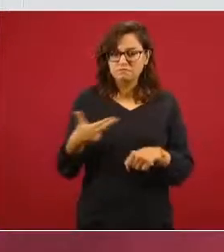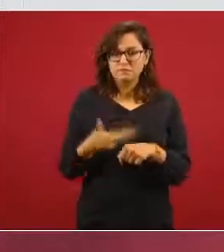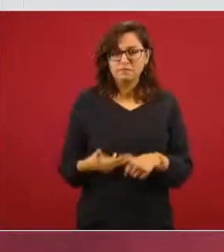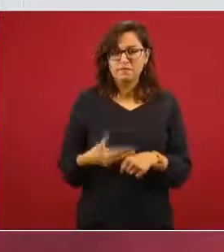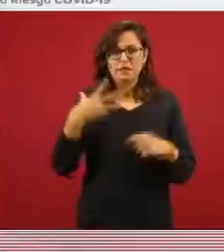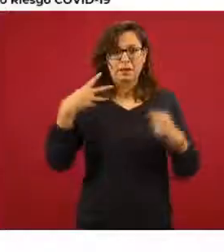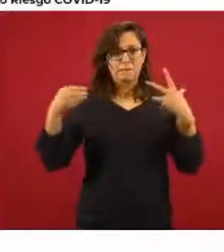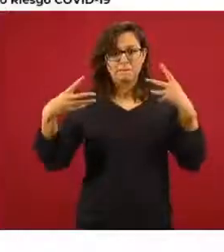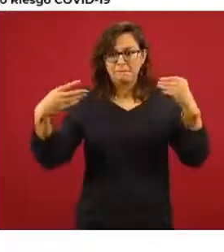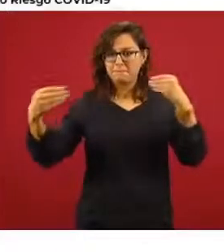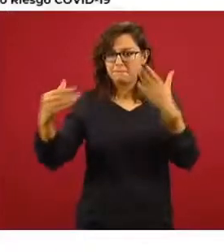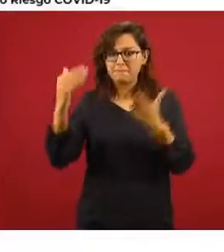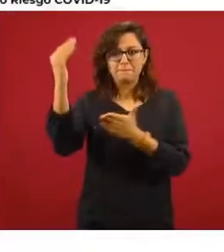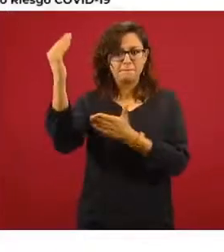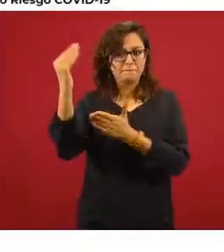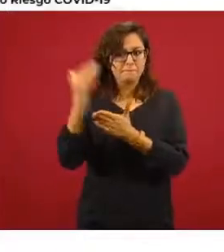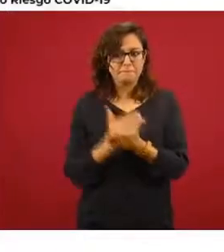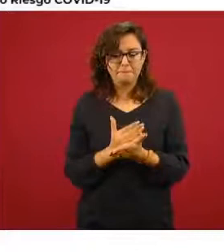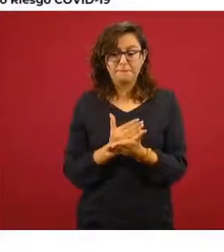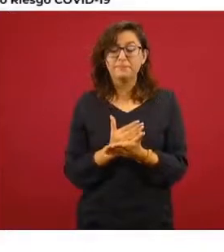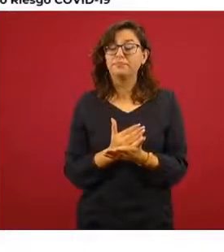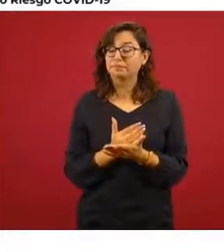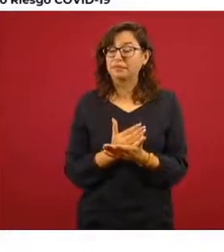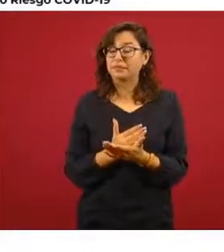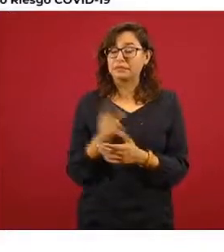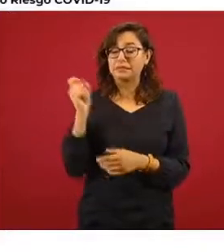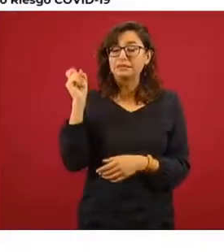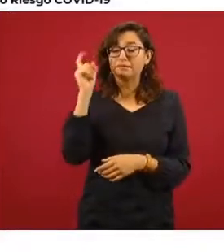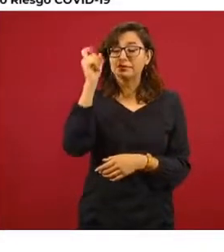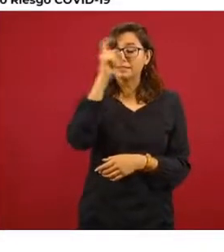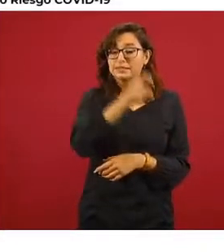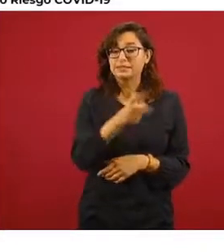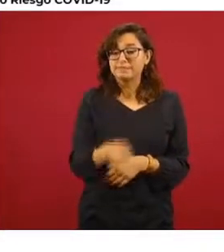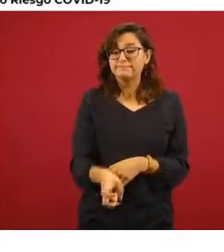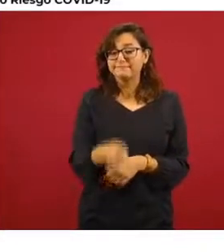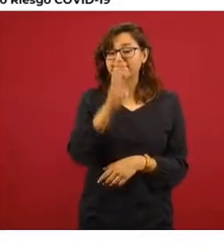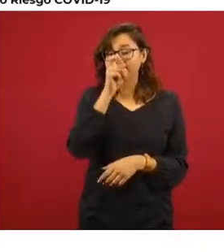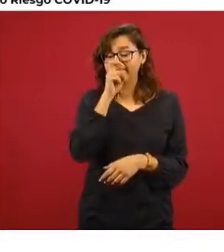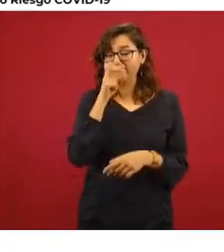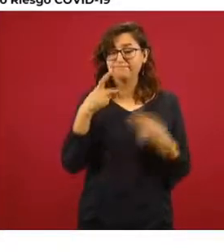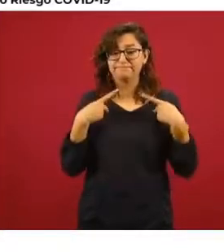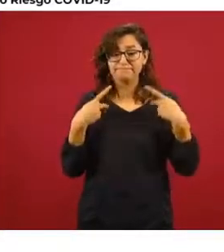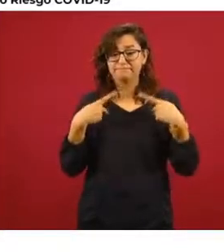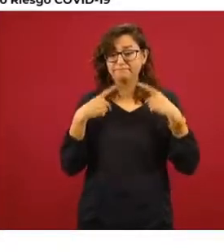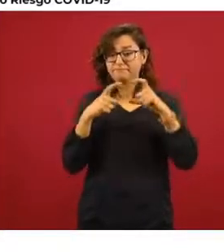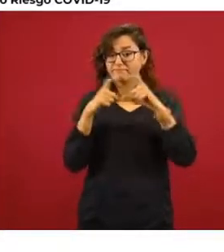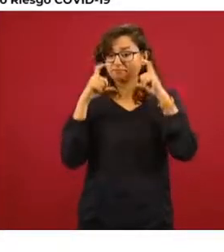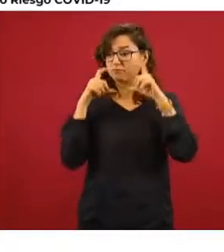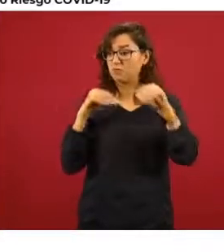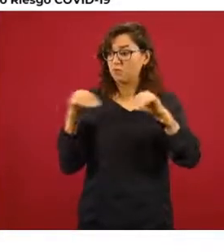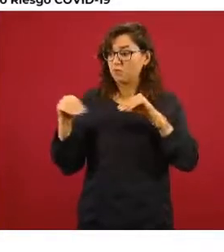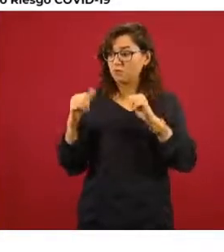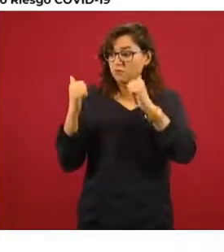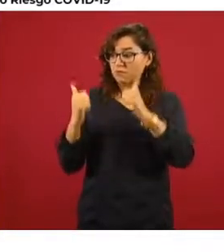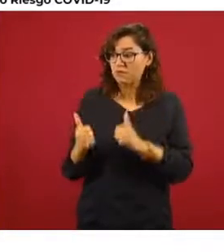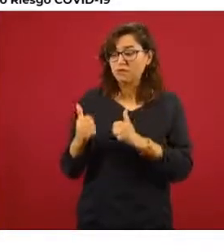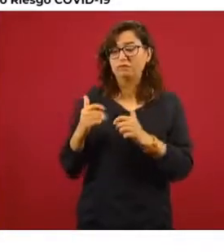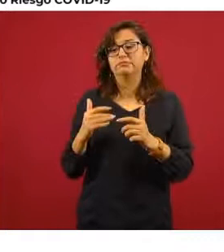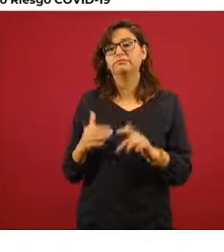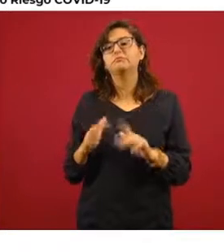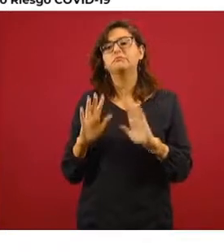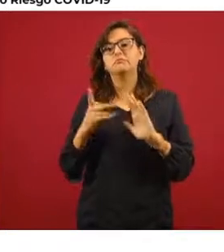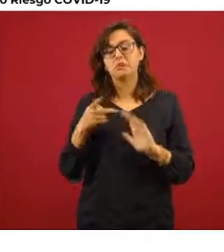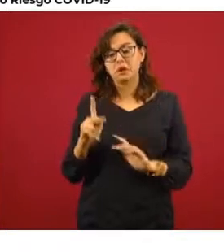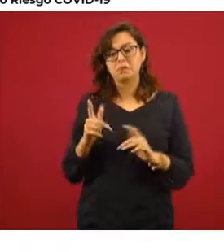importantemente la transmisión. Fueron algunas medidas un poco intensas respecto a la reducción de movilidad, el uso de cubrebocas, etcétera, pero lograron una